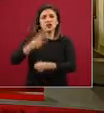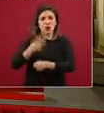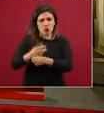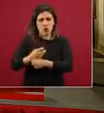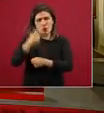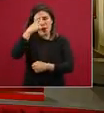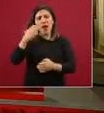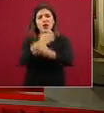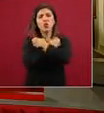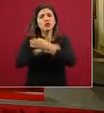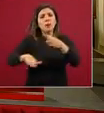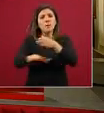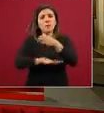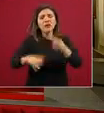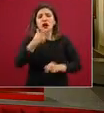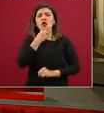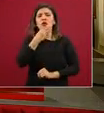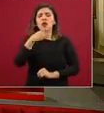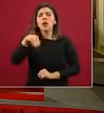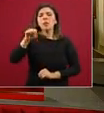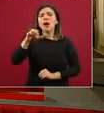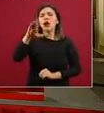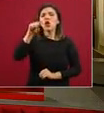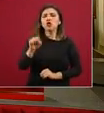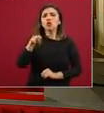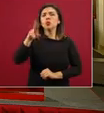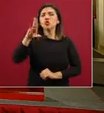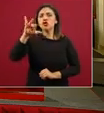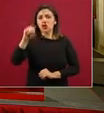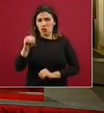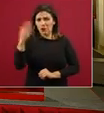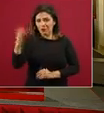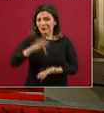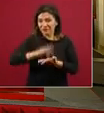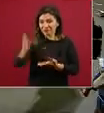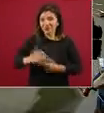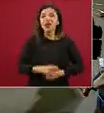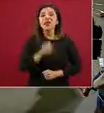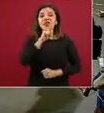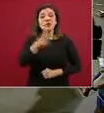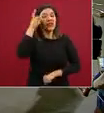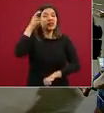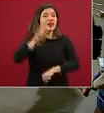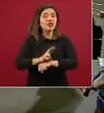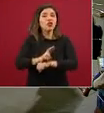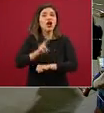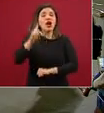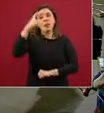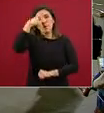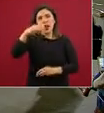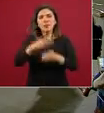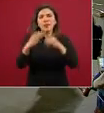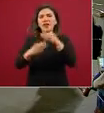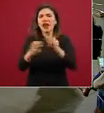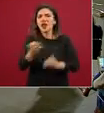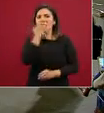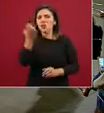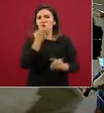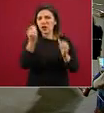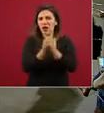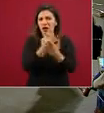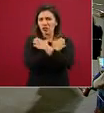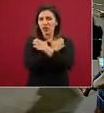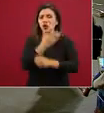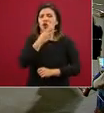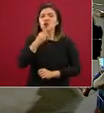Básica, Marcos Bucio Mújica. Marcos, muchas gracias. A la directora general de Materiales Educativos,